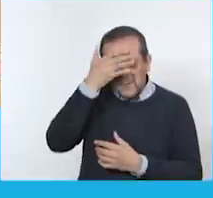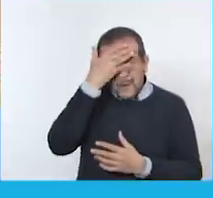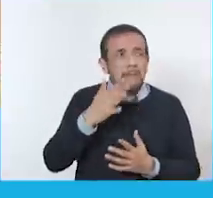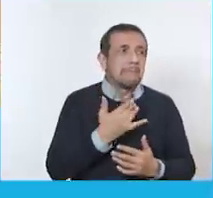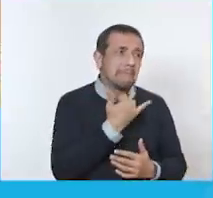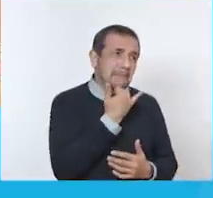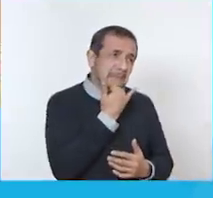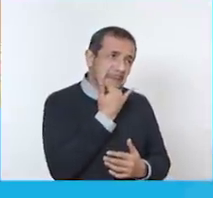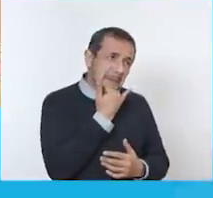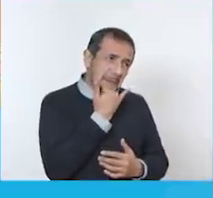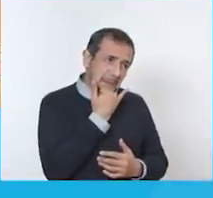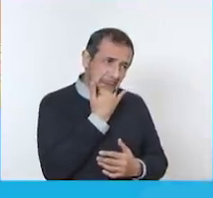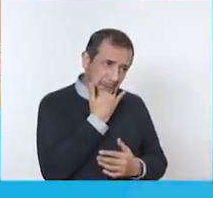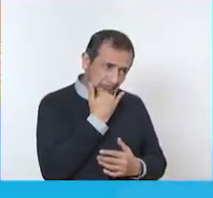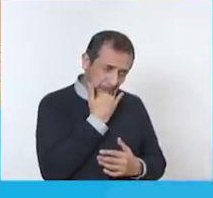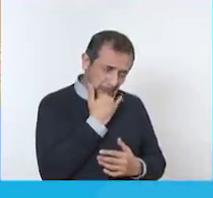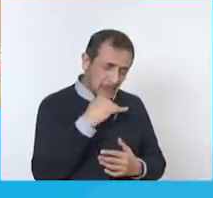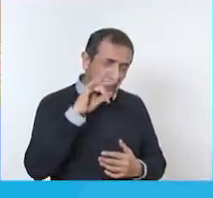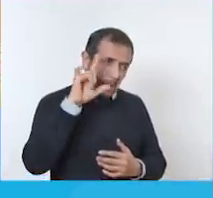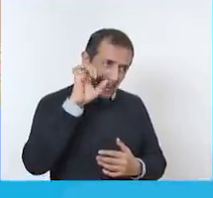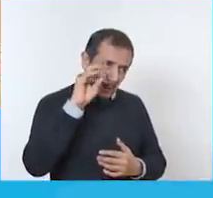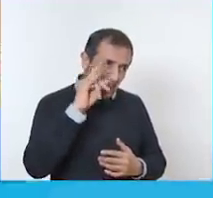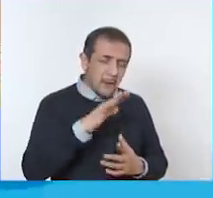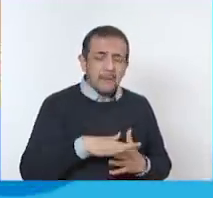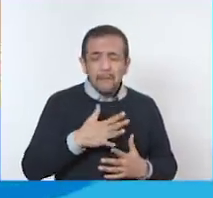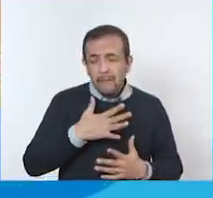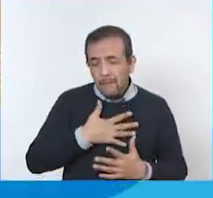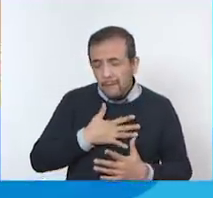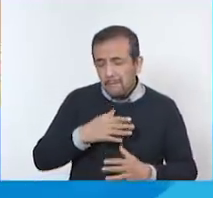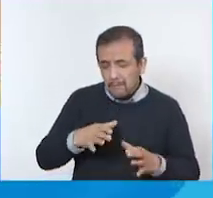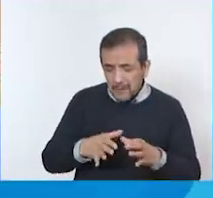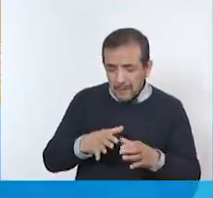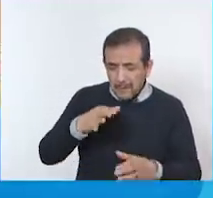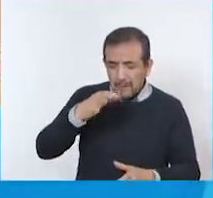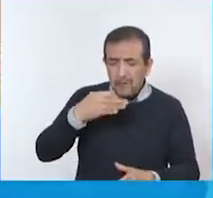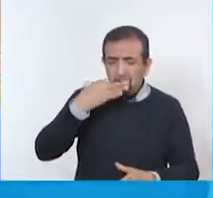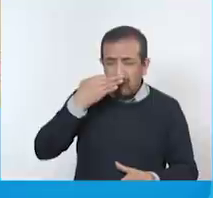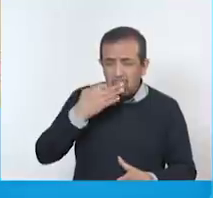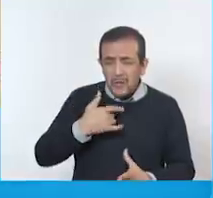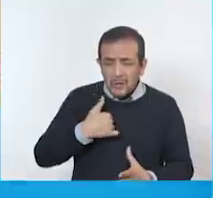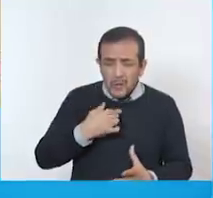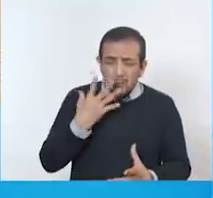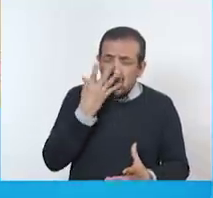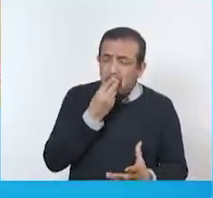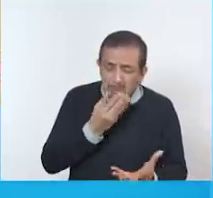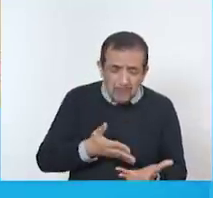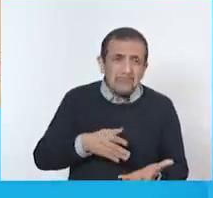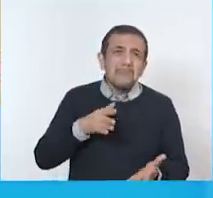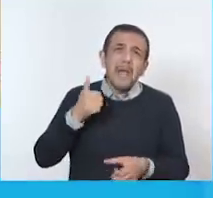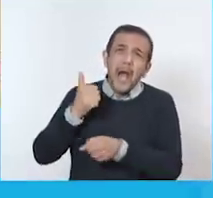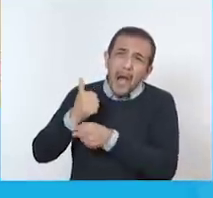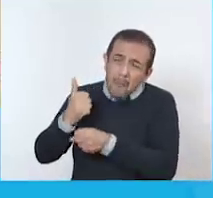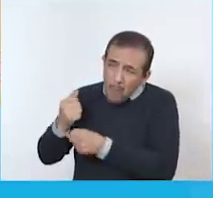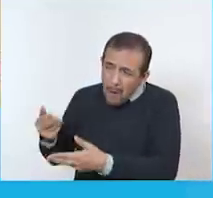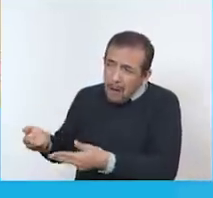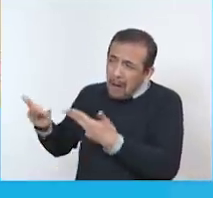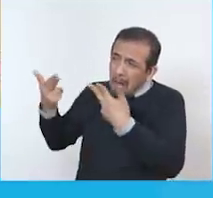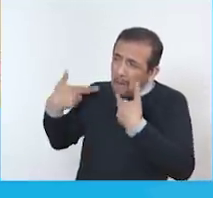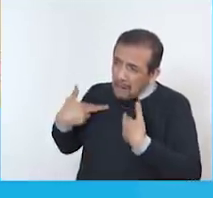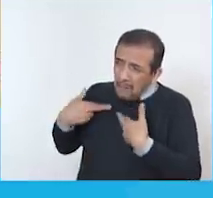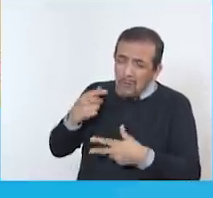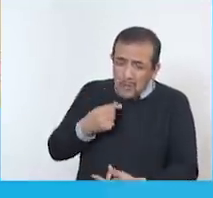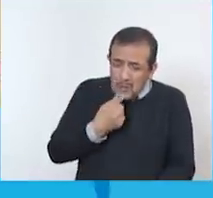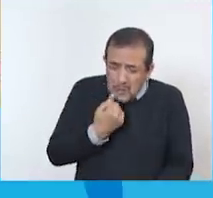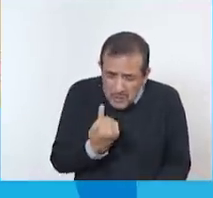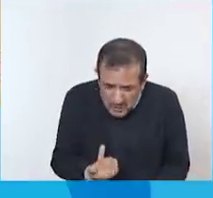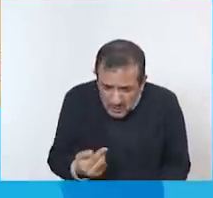don Leopoldo! ¡Híjole! ¡Mi florero! ¡Mi florerito tan chulo que me regaló mi abuelita